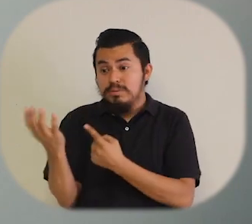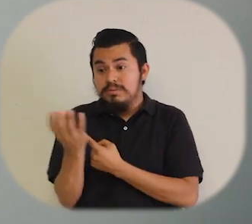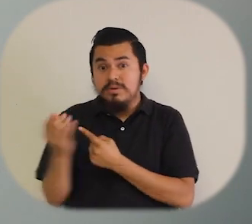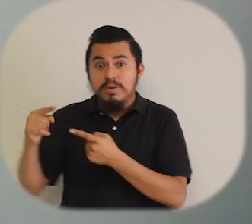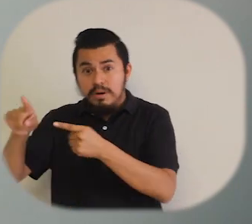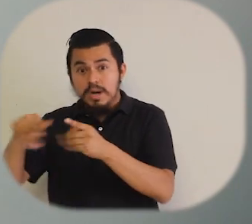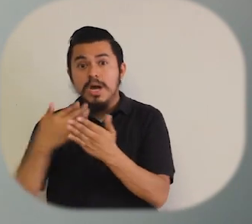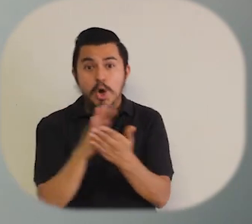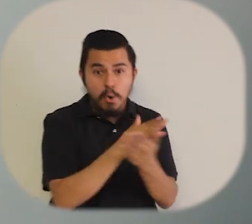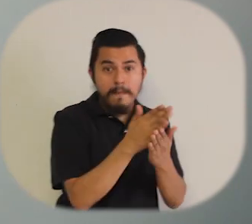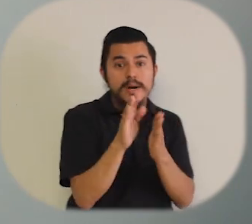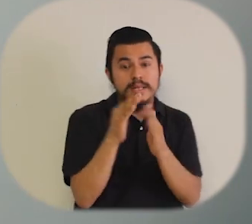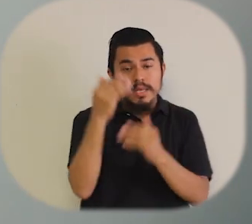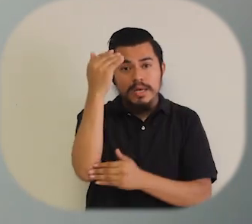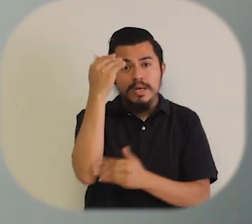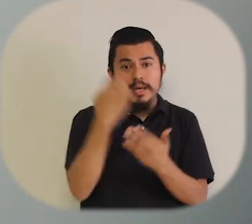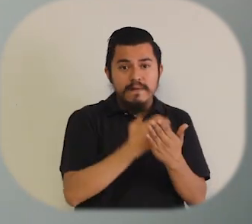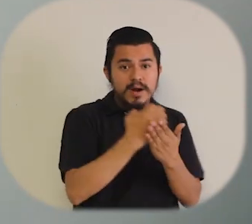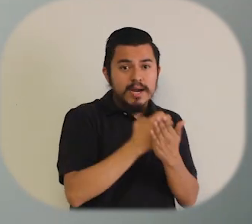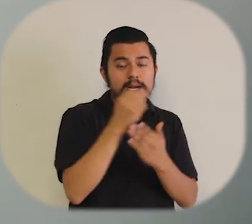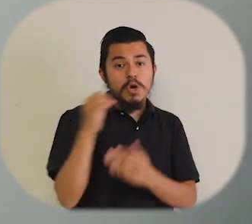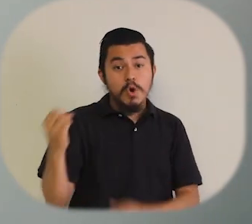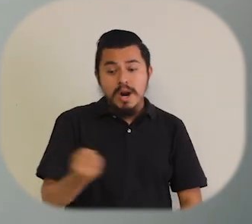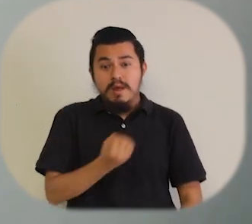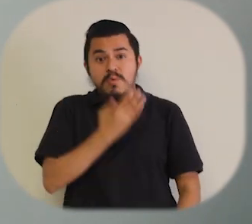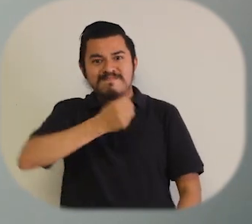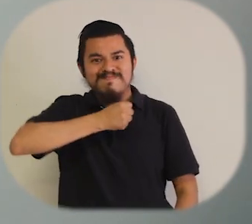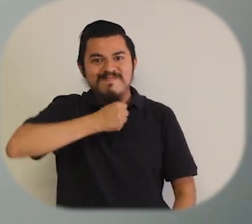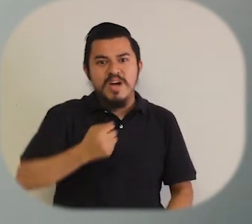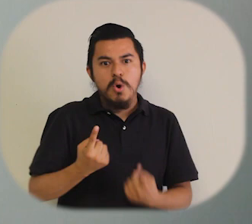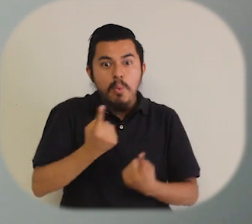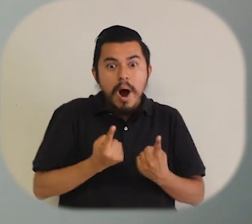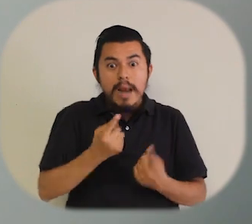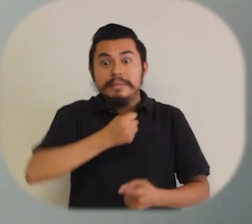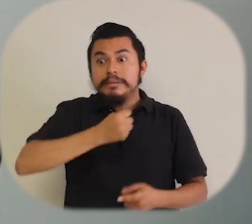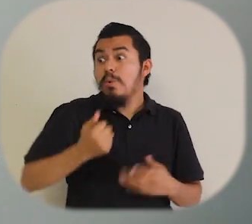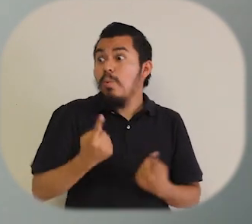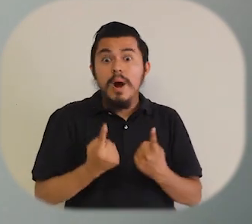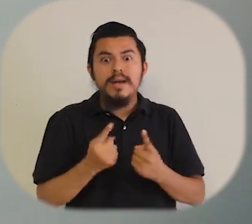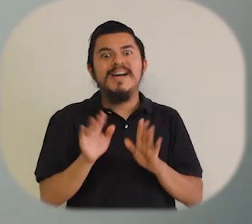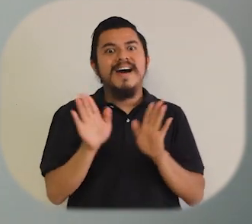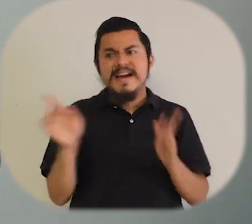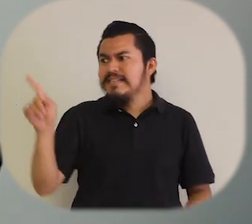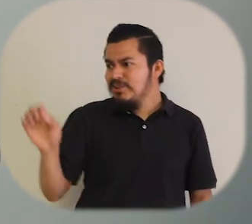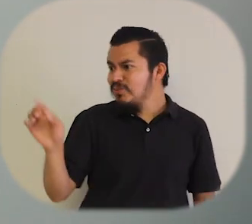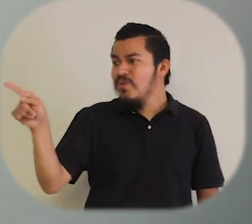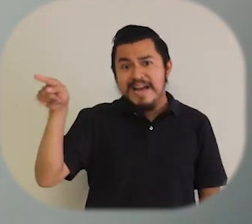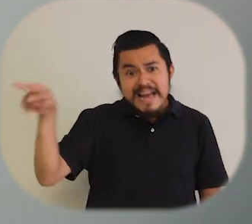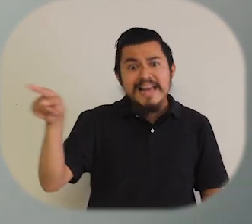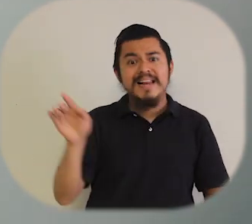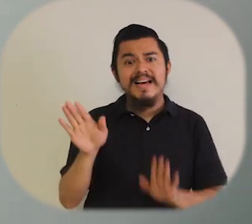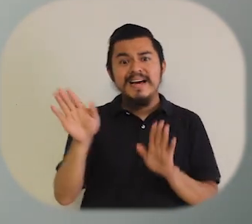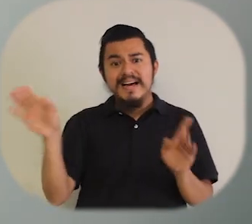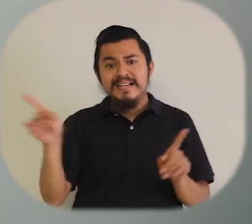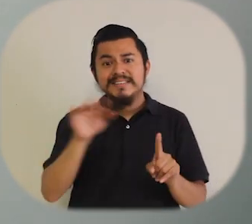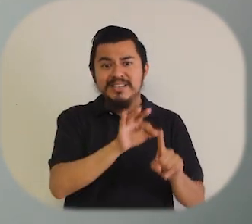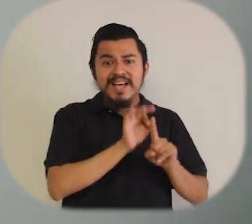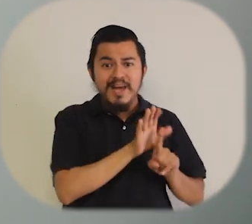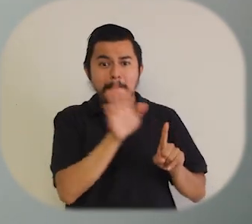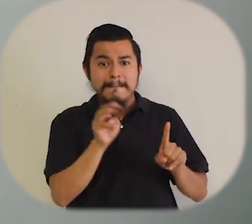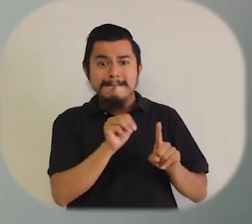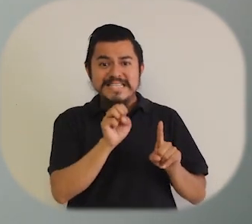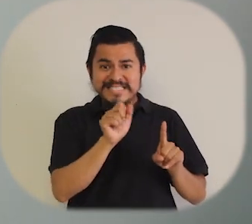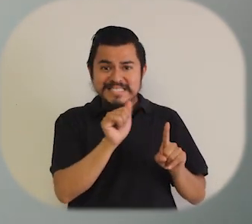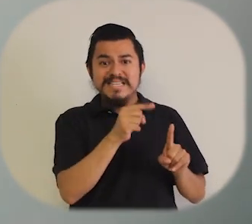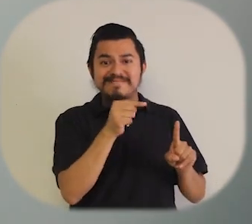5:42, las buenas nuevas de Jesús el Cristo, que Jesús es el Mesías. En otras palabras, ¿cuáles son las buenas nuevas? ¿Cuál